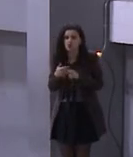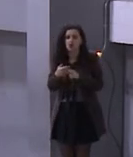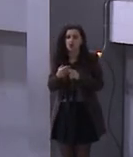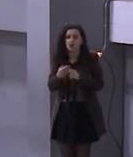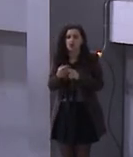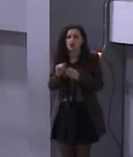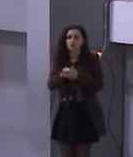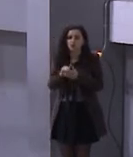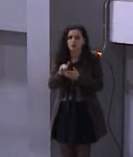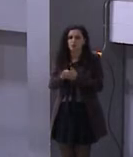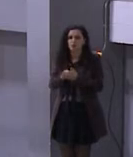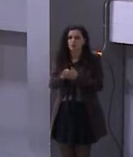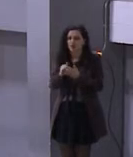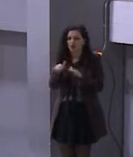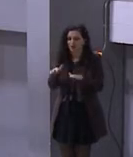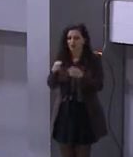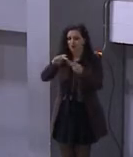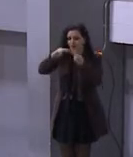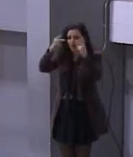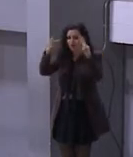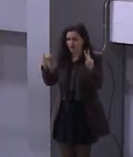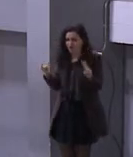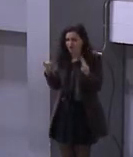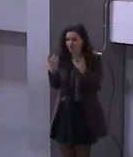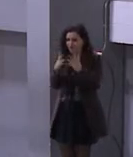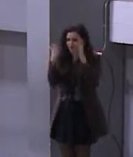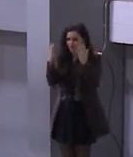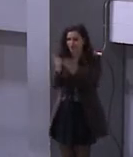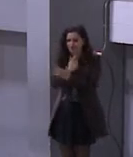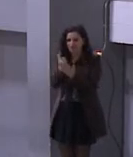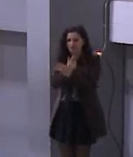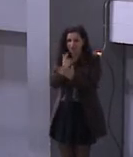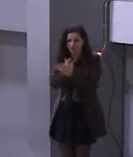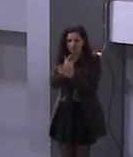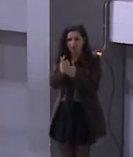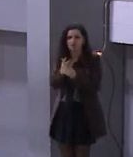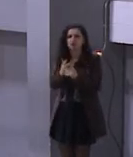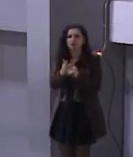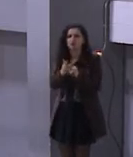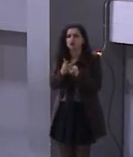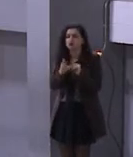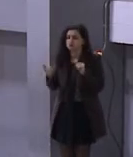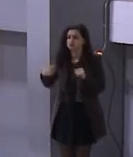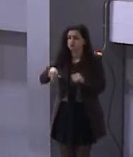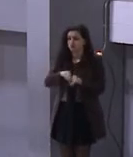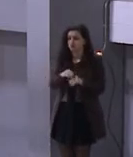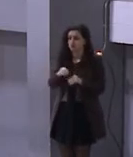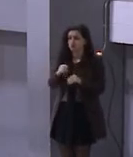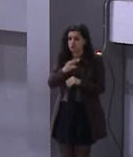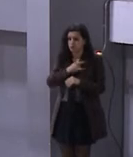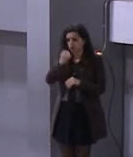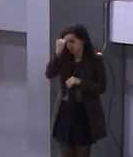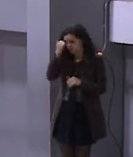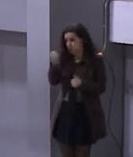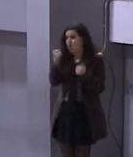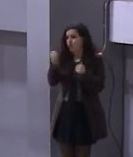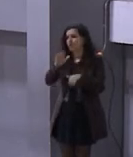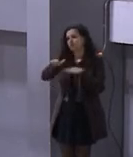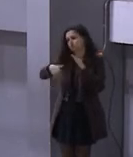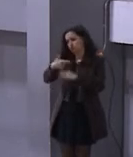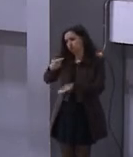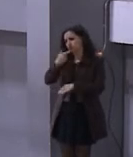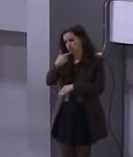Libro en Corferias, la Feria del Libro de Bogotá, nos fue muy bien, pero luego daremos ese